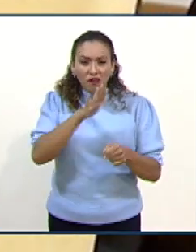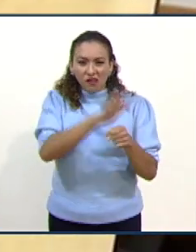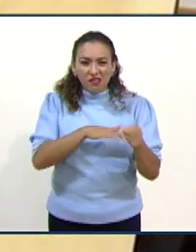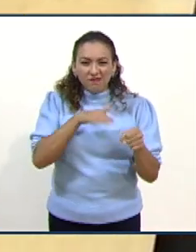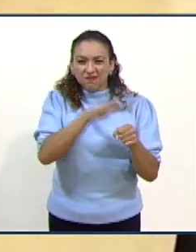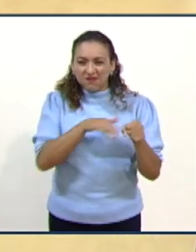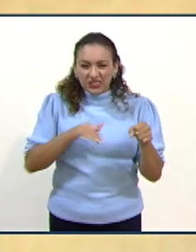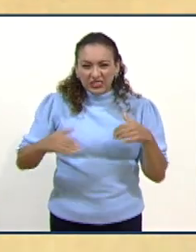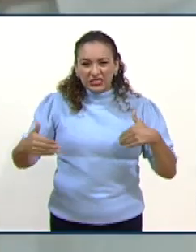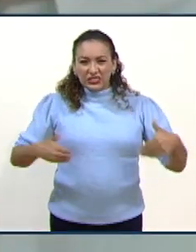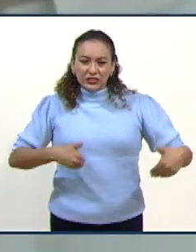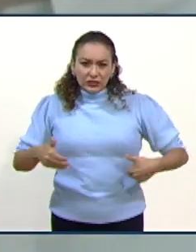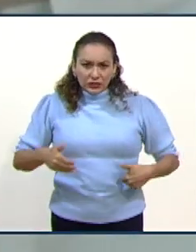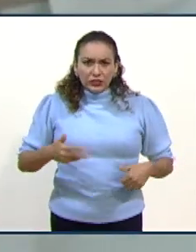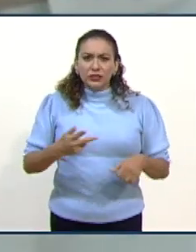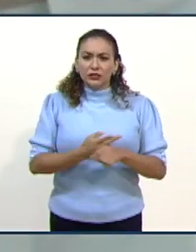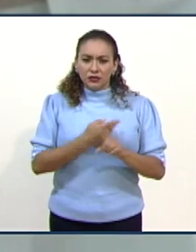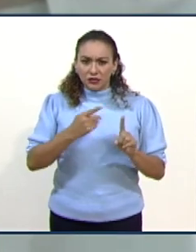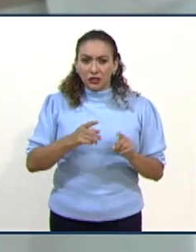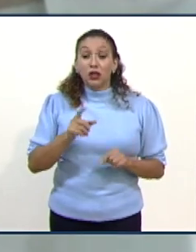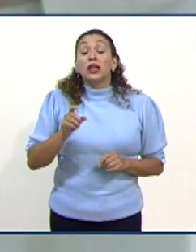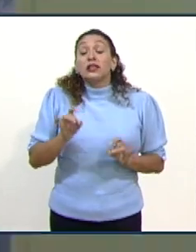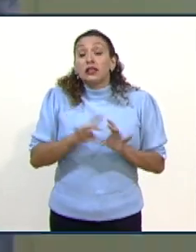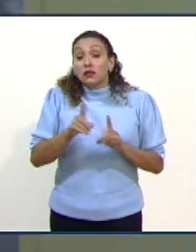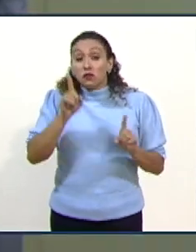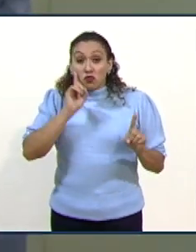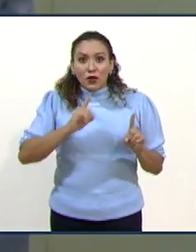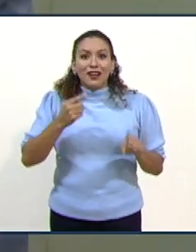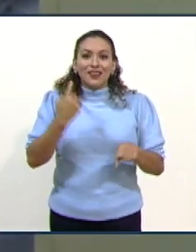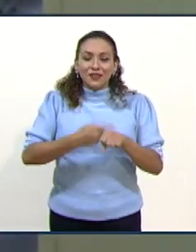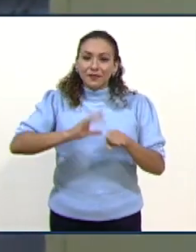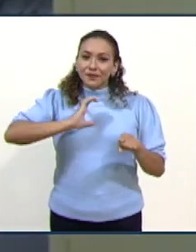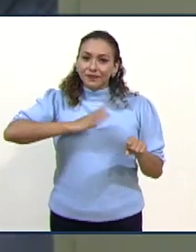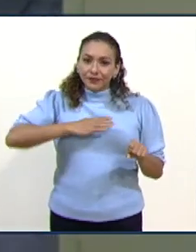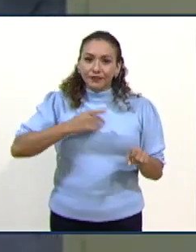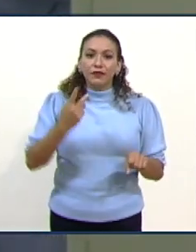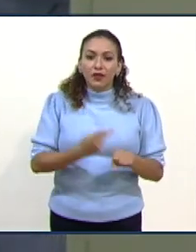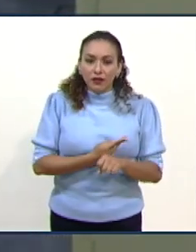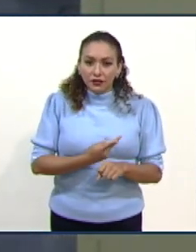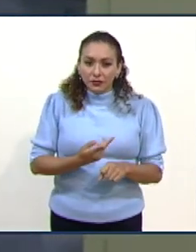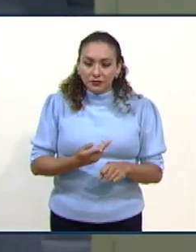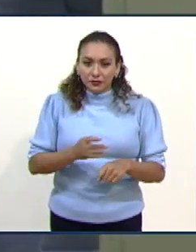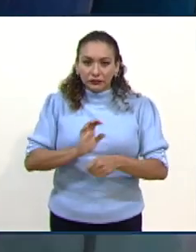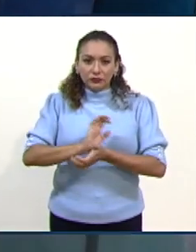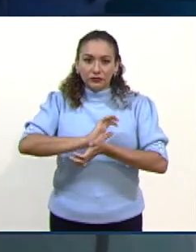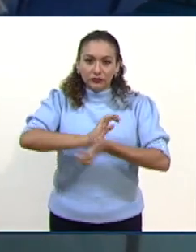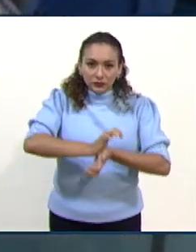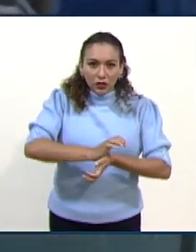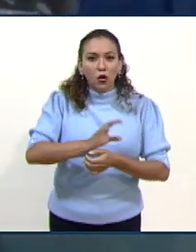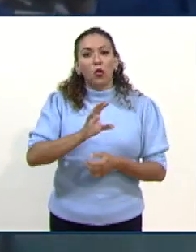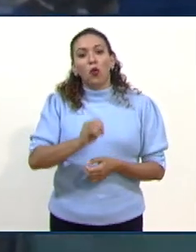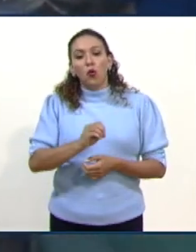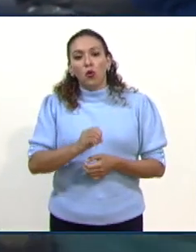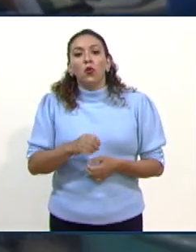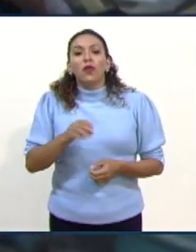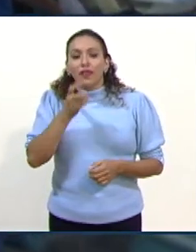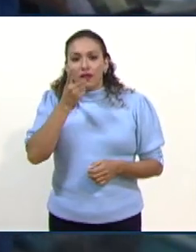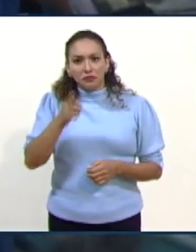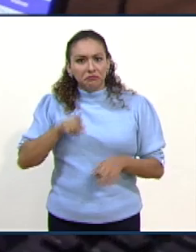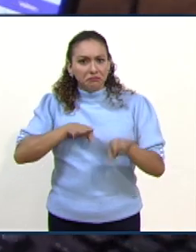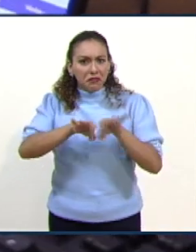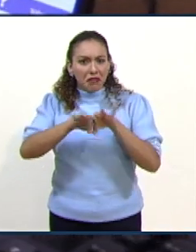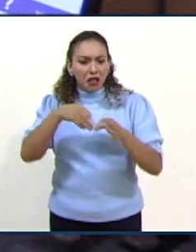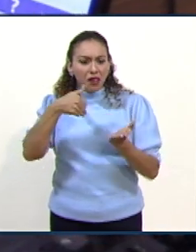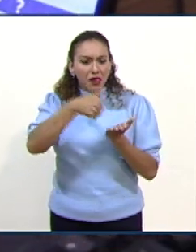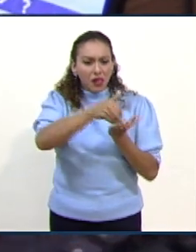En consecuencia, cuando la actora sea una mujer con cáncer, la sola manifestación de que fue despedida injustificadamente con